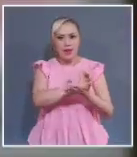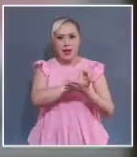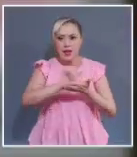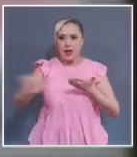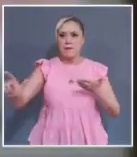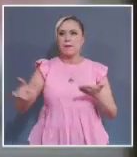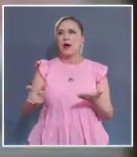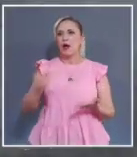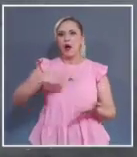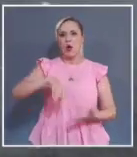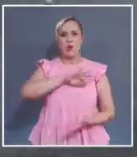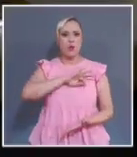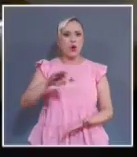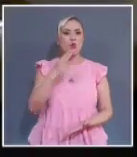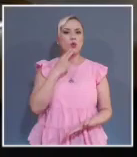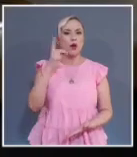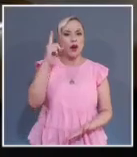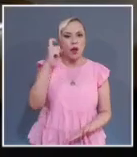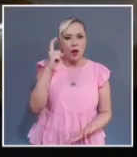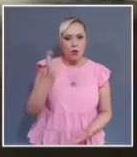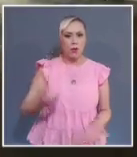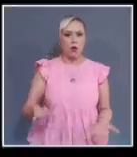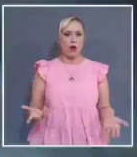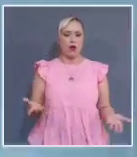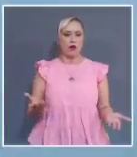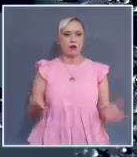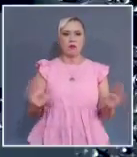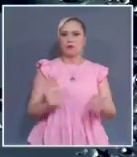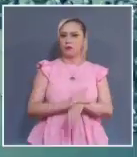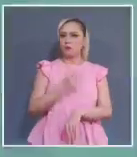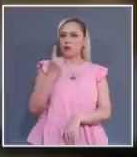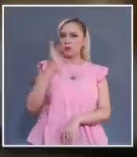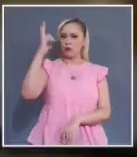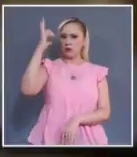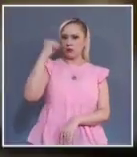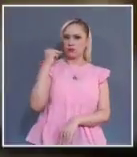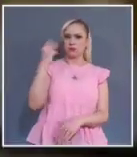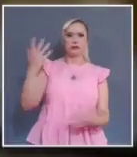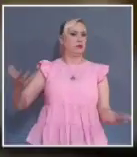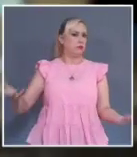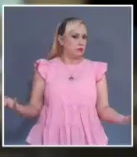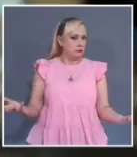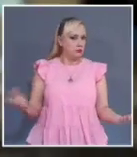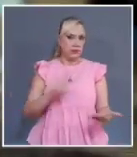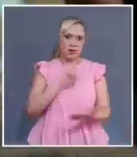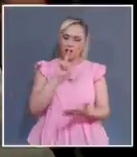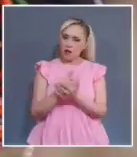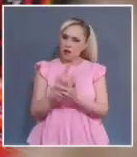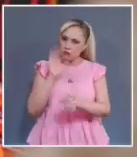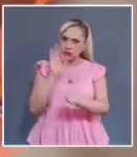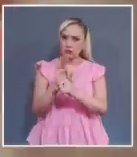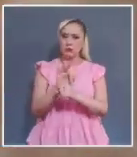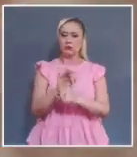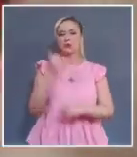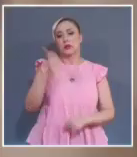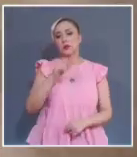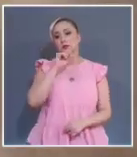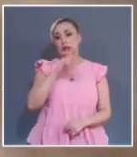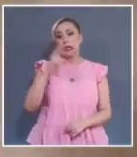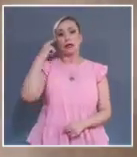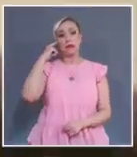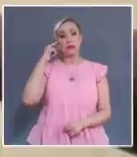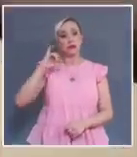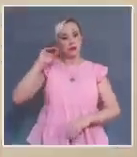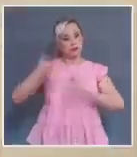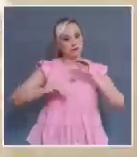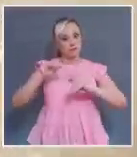que otras personas menoscaben ilegítimamente este derecho. Además, están obligadas a impulsar las medidas necesarias para